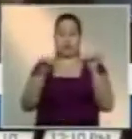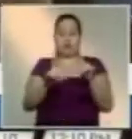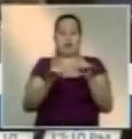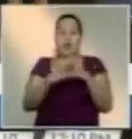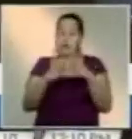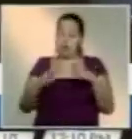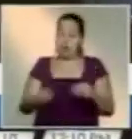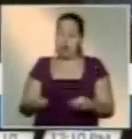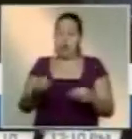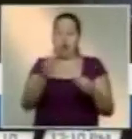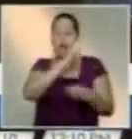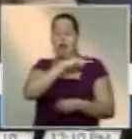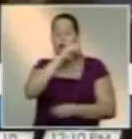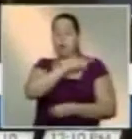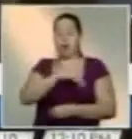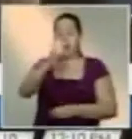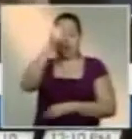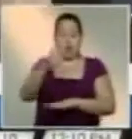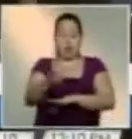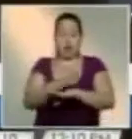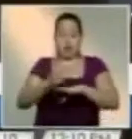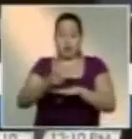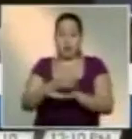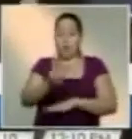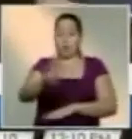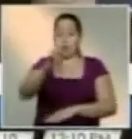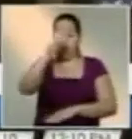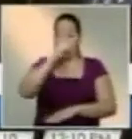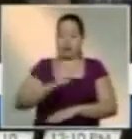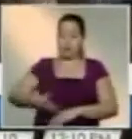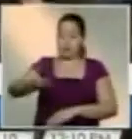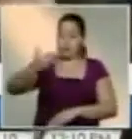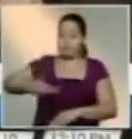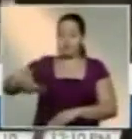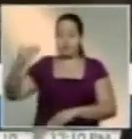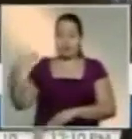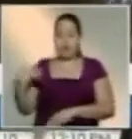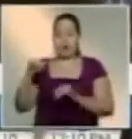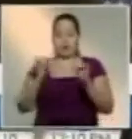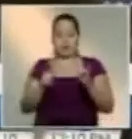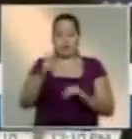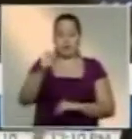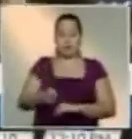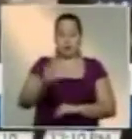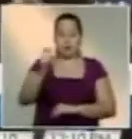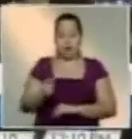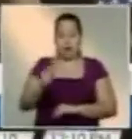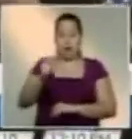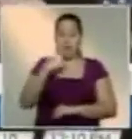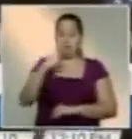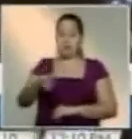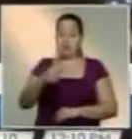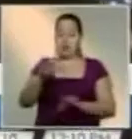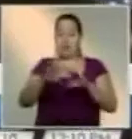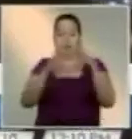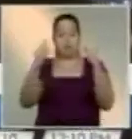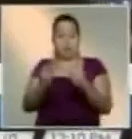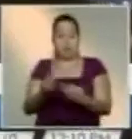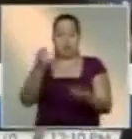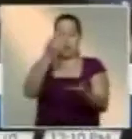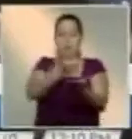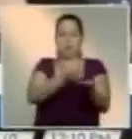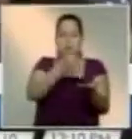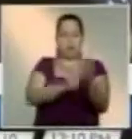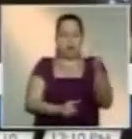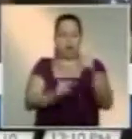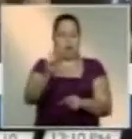y a todas las autoridades de gobierno, porque hace 4 años este tribunal decidió que estas familias fueran indemnizadas.